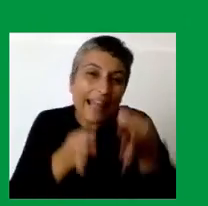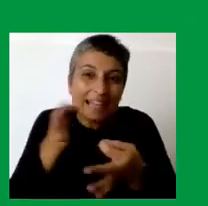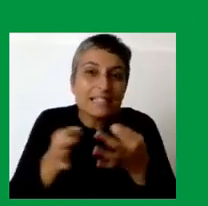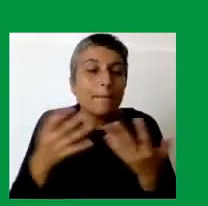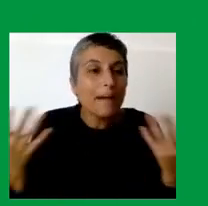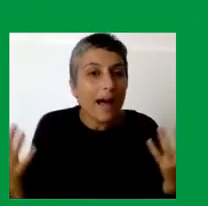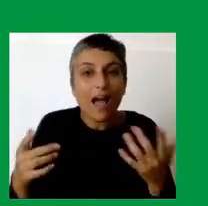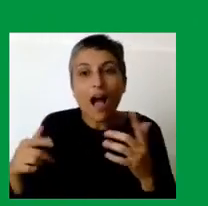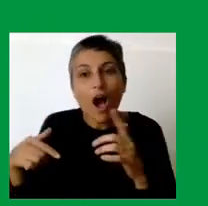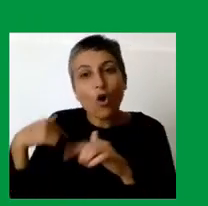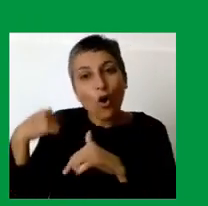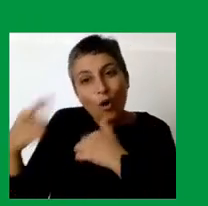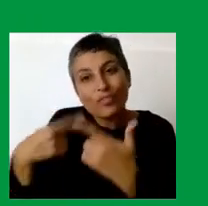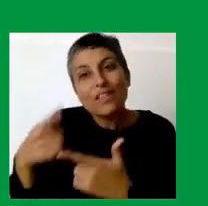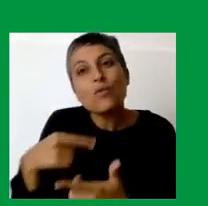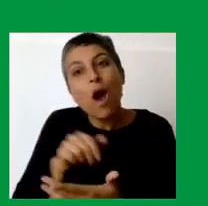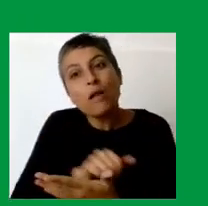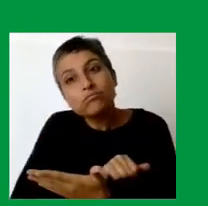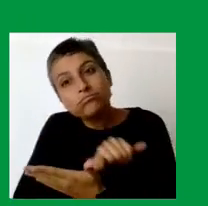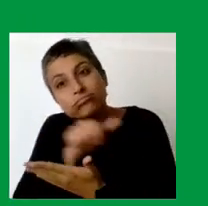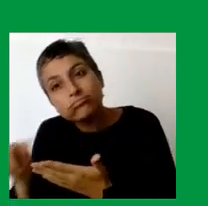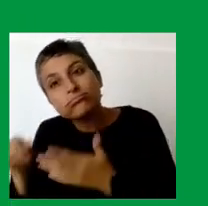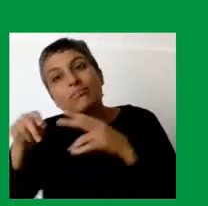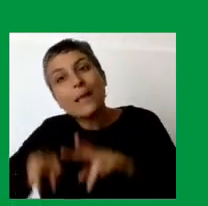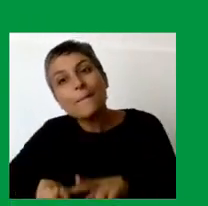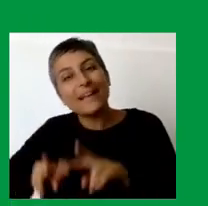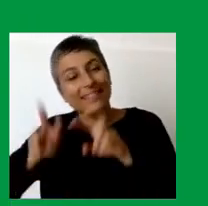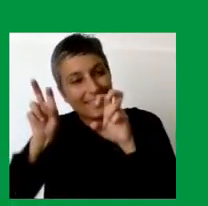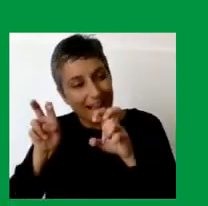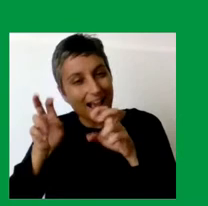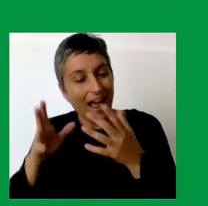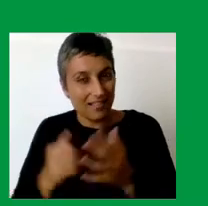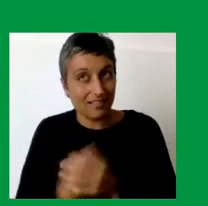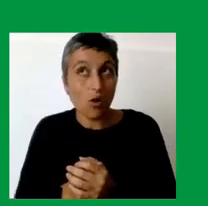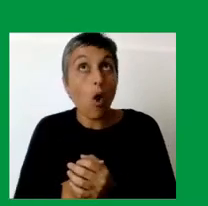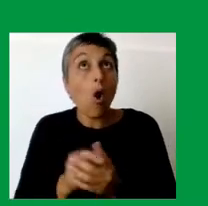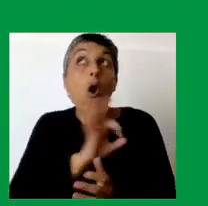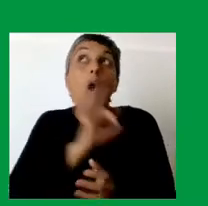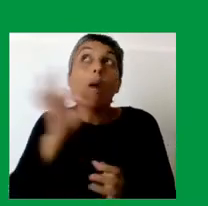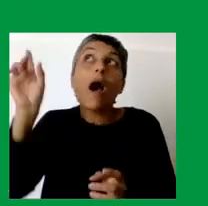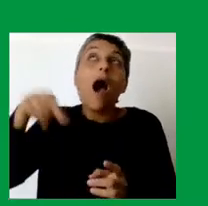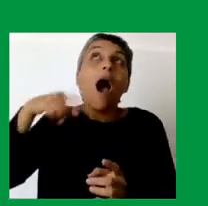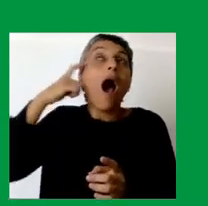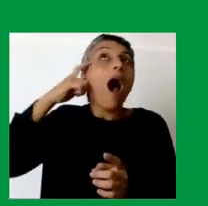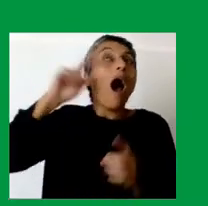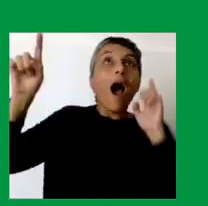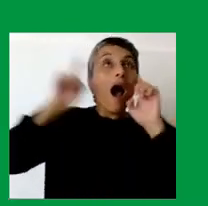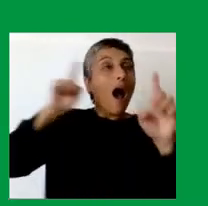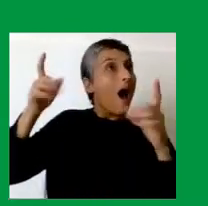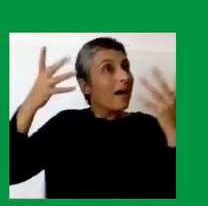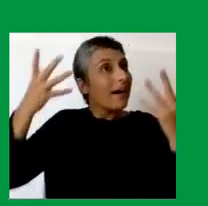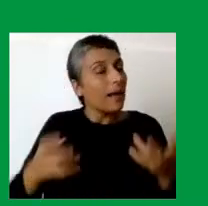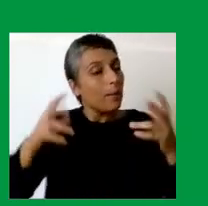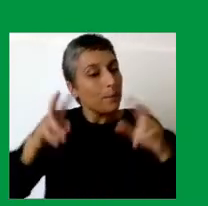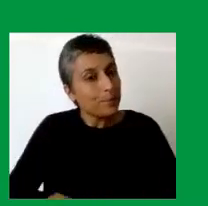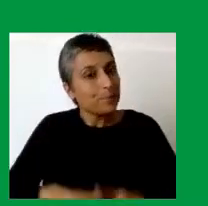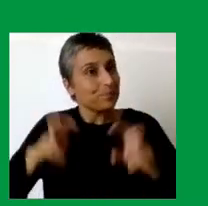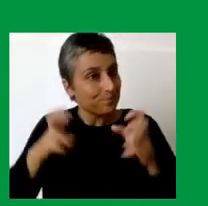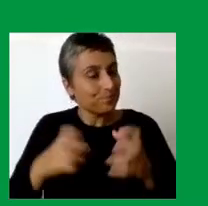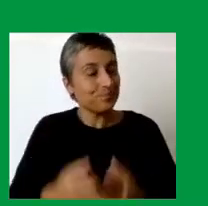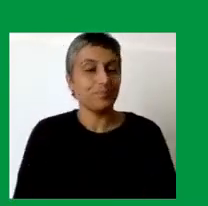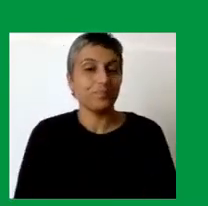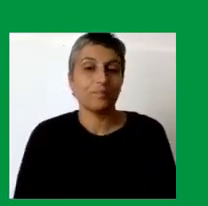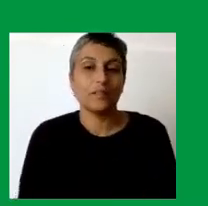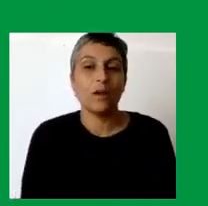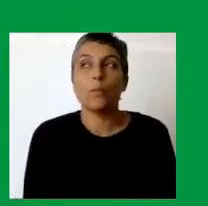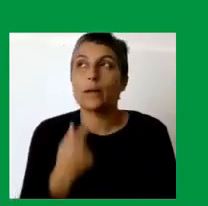seguir este hilo narrativo, para seguir investigando, para que se nos ocurran cosas, si queremos investigar, si nos da esto, si